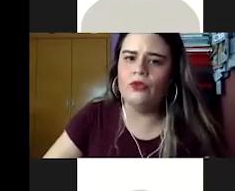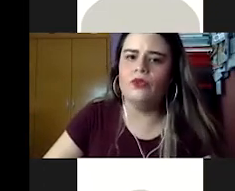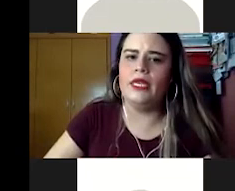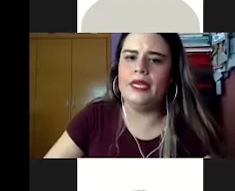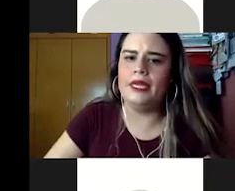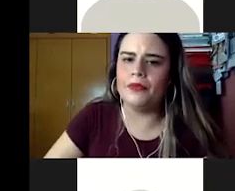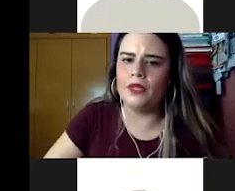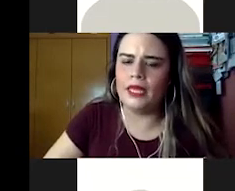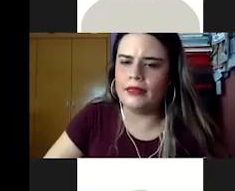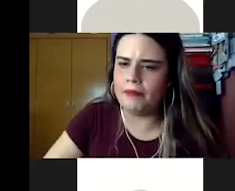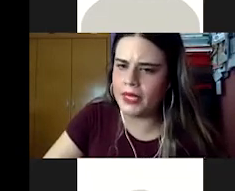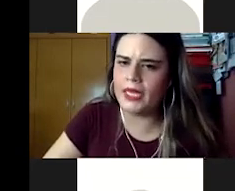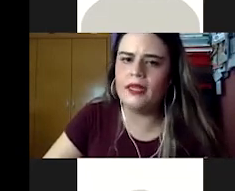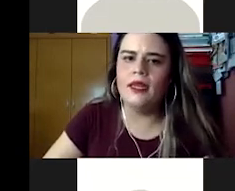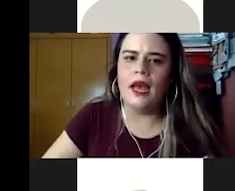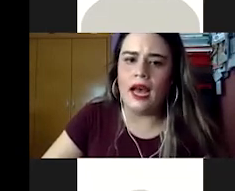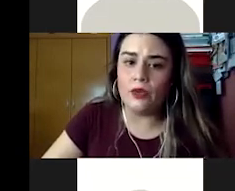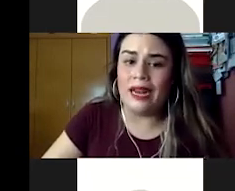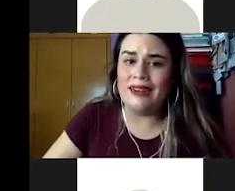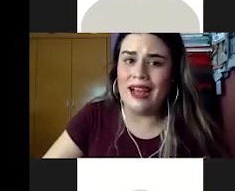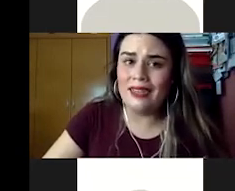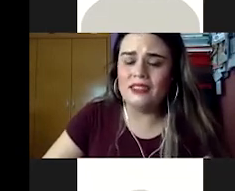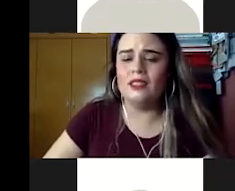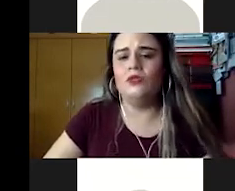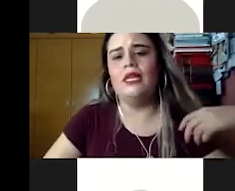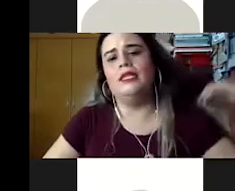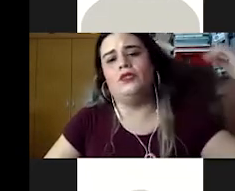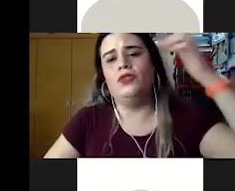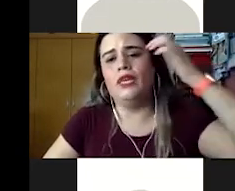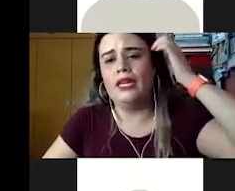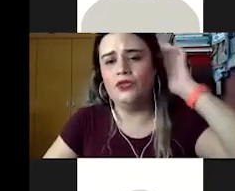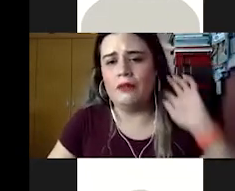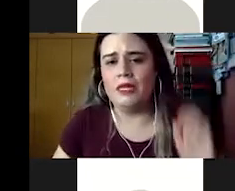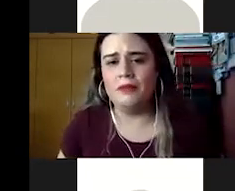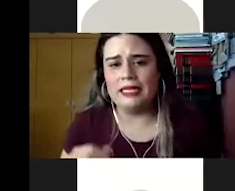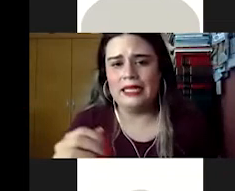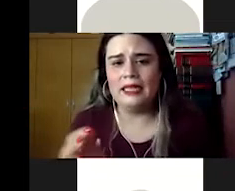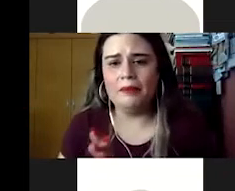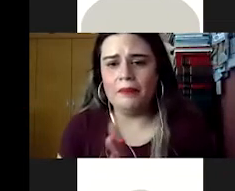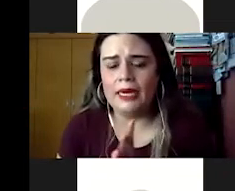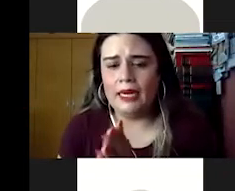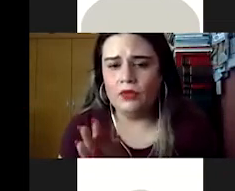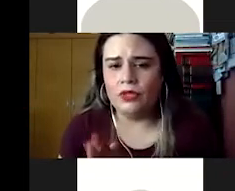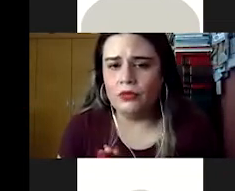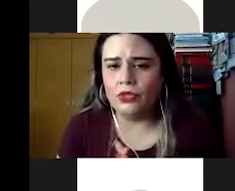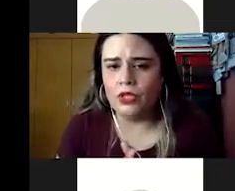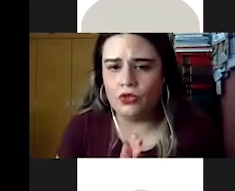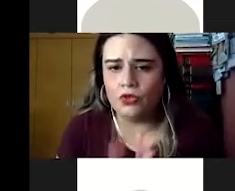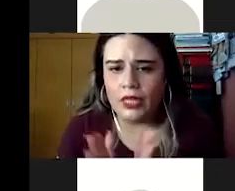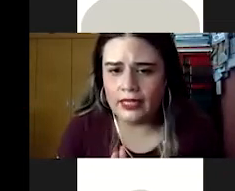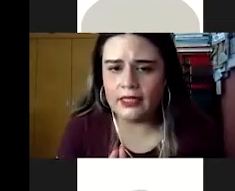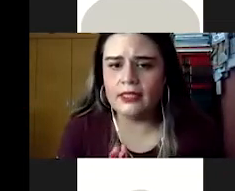Senado. También hay un análisis y una alineación que ha hecho la misma Hacienda para la contribución a